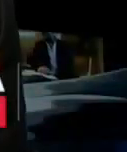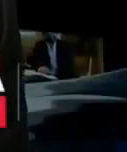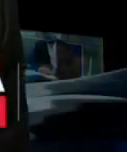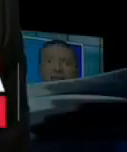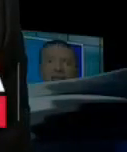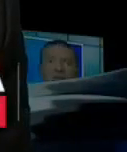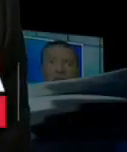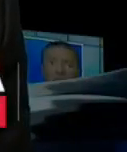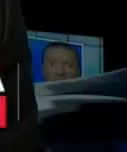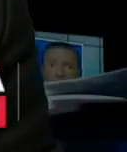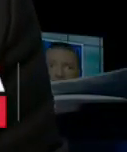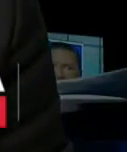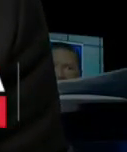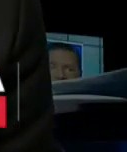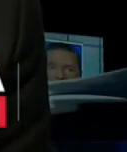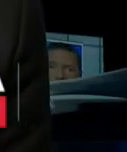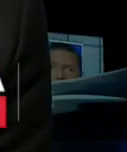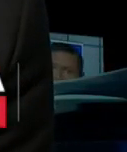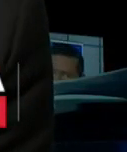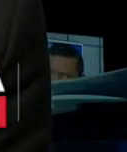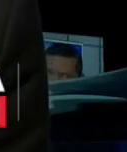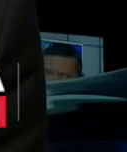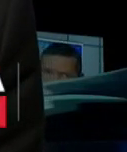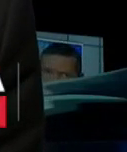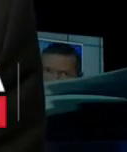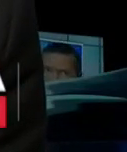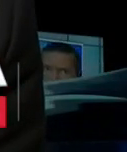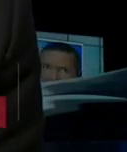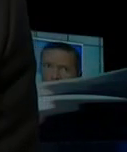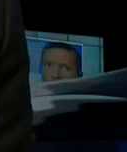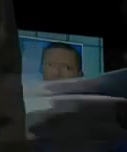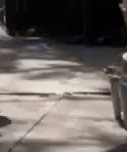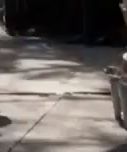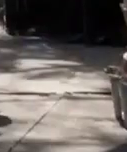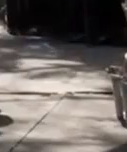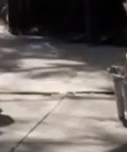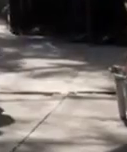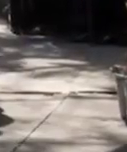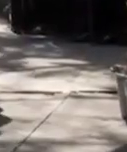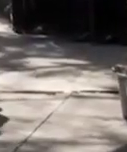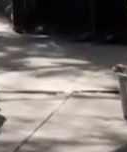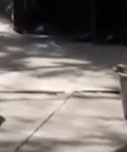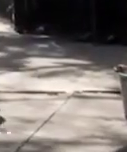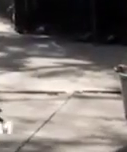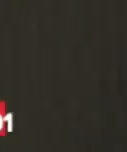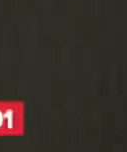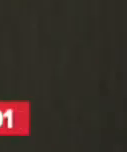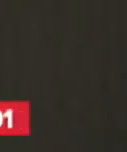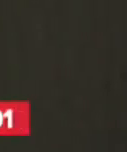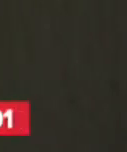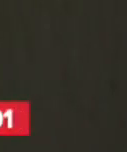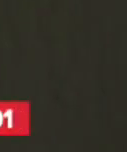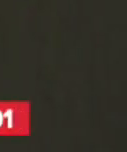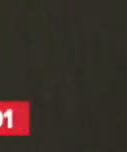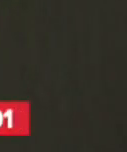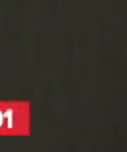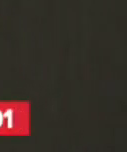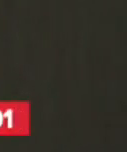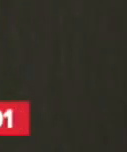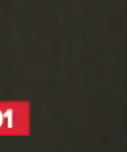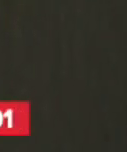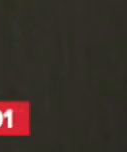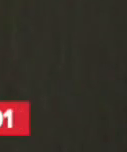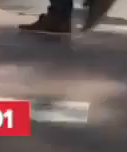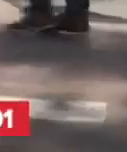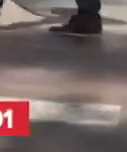Aquí en la Ciudad de México se están destinando 2,000 millones de pesos a la atención médica de pacientes con COVID-19, además de otros 2,000 millones en apoyo a